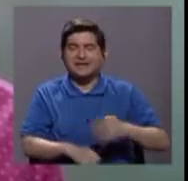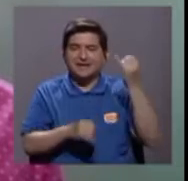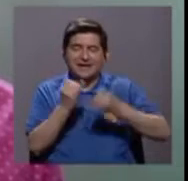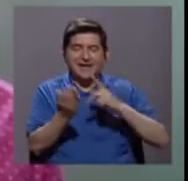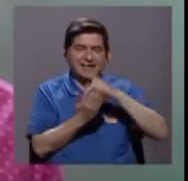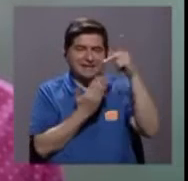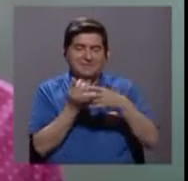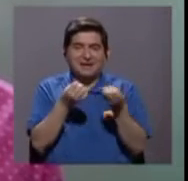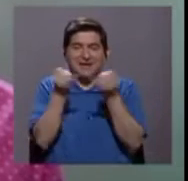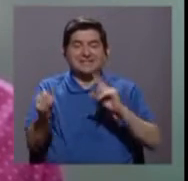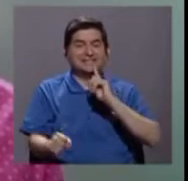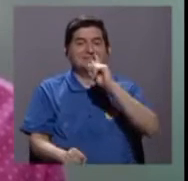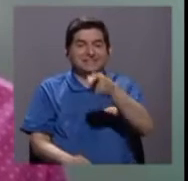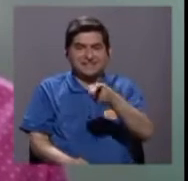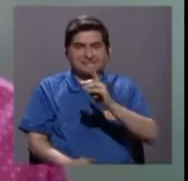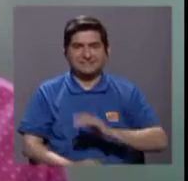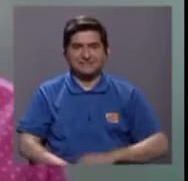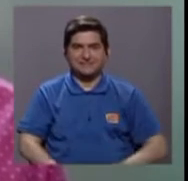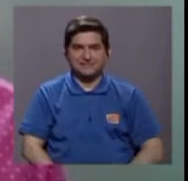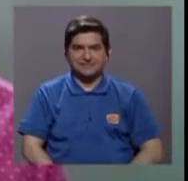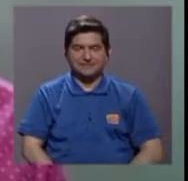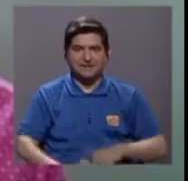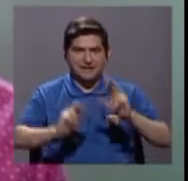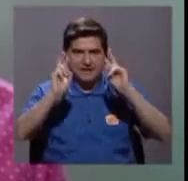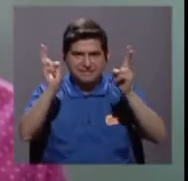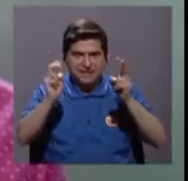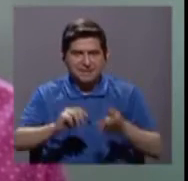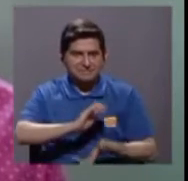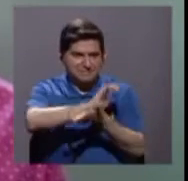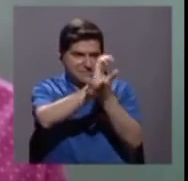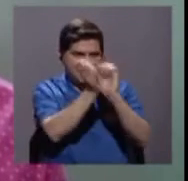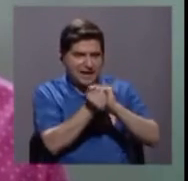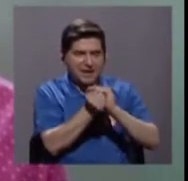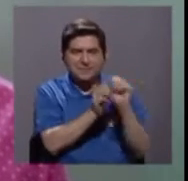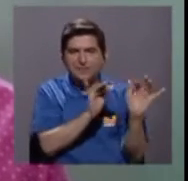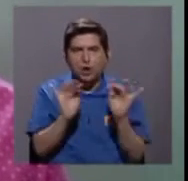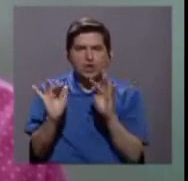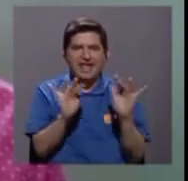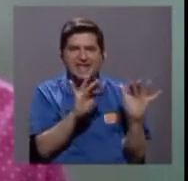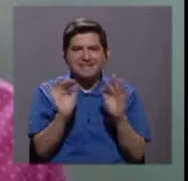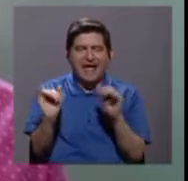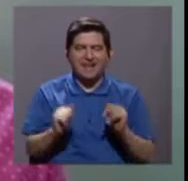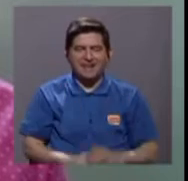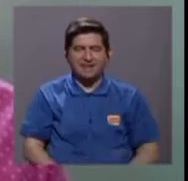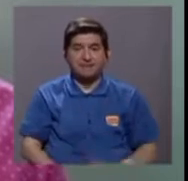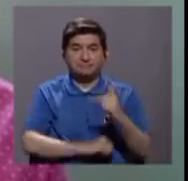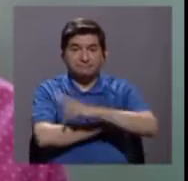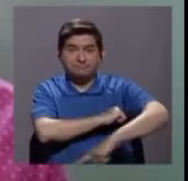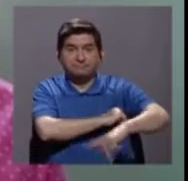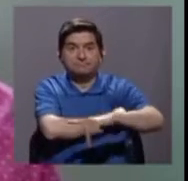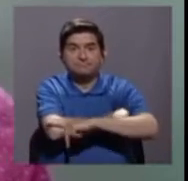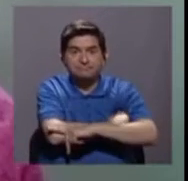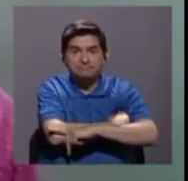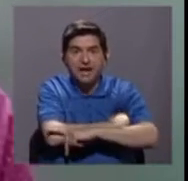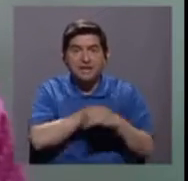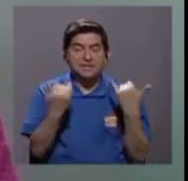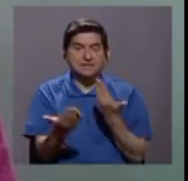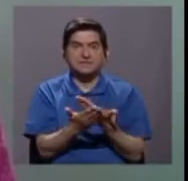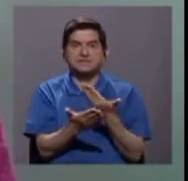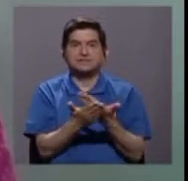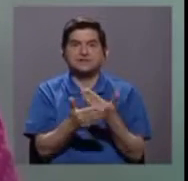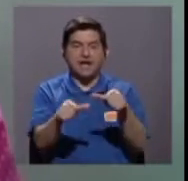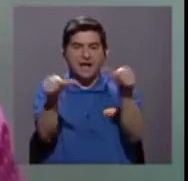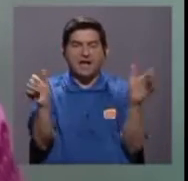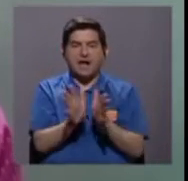programa sin mencionarlo, es el tema de la transformación digital. O sea, este país ha demostrado, el